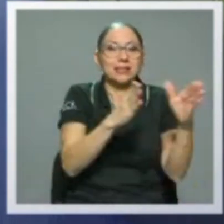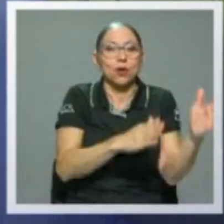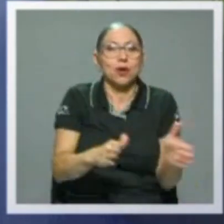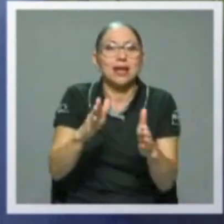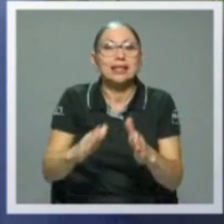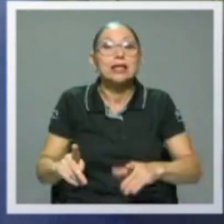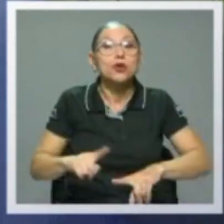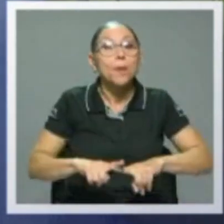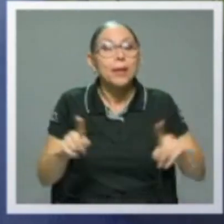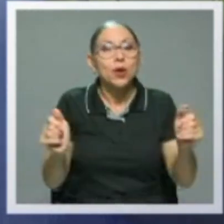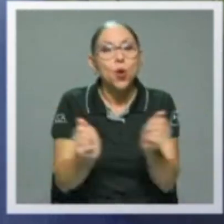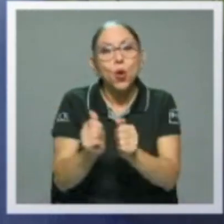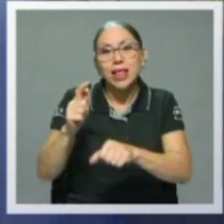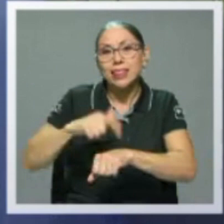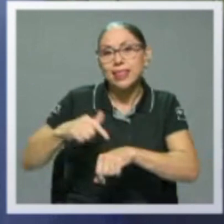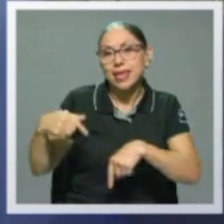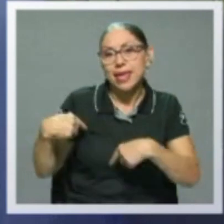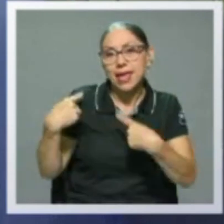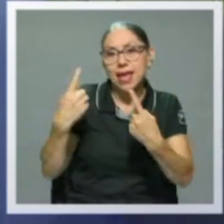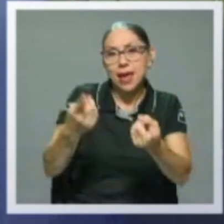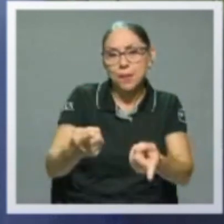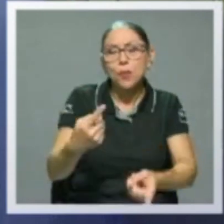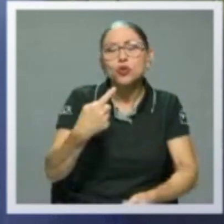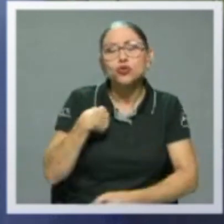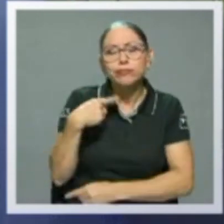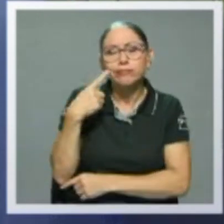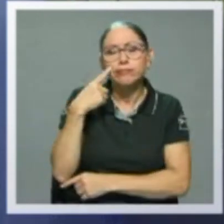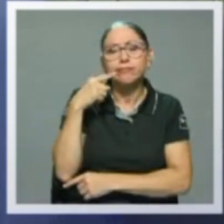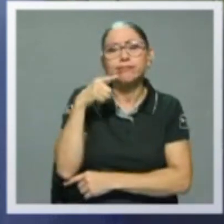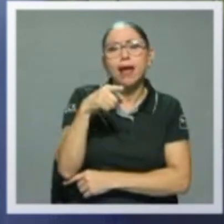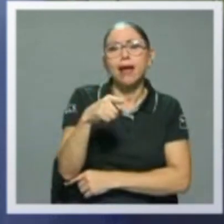del tiempo he llegado a la conclusión de que fue uno de mis